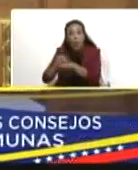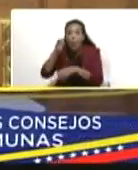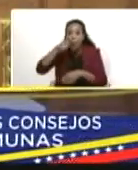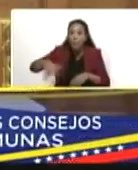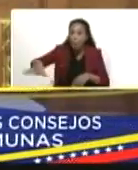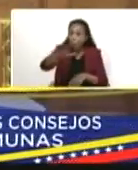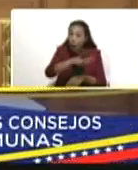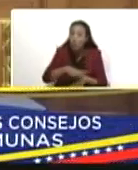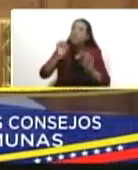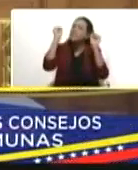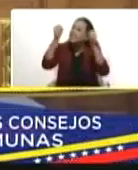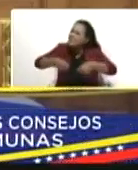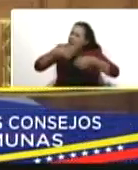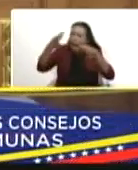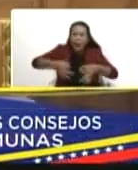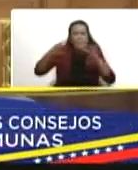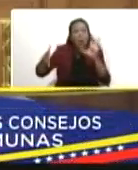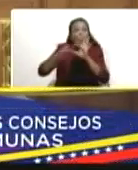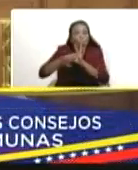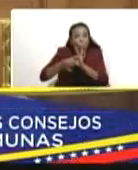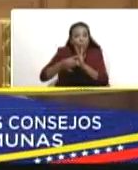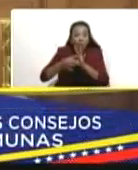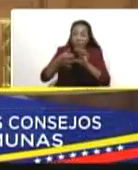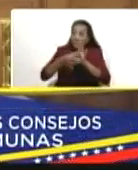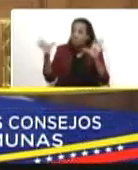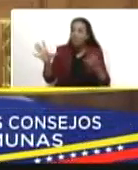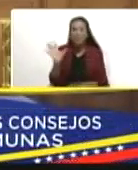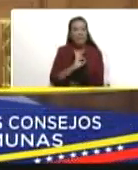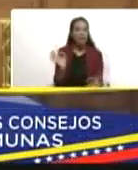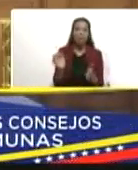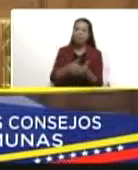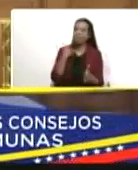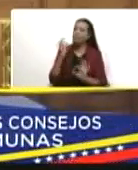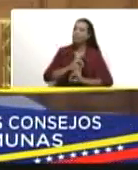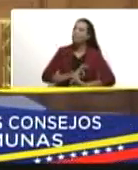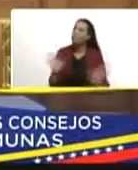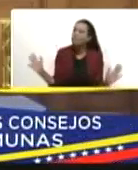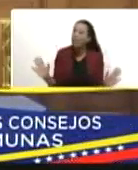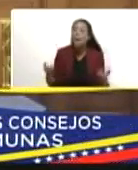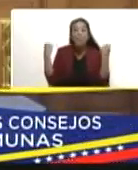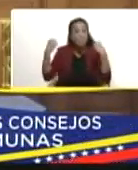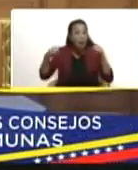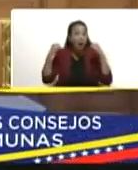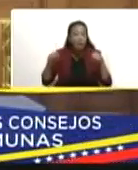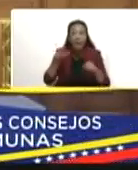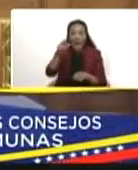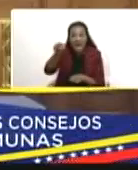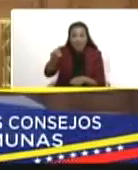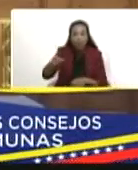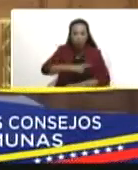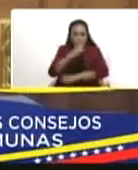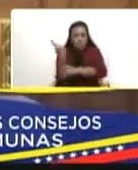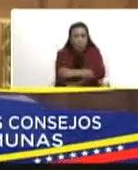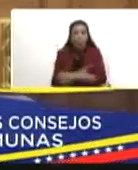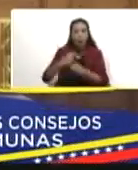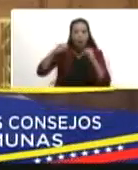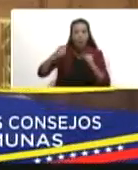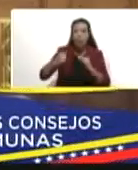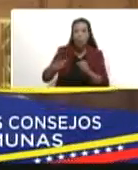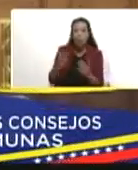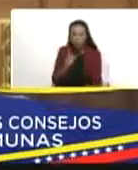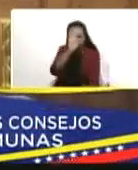pueblo siempre sin el pueblo nada Prepárense Prepárense que ahora les toca a